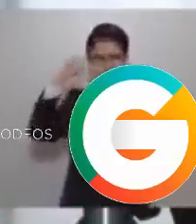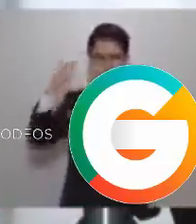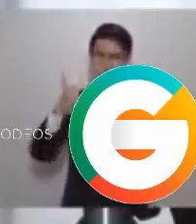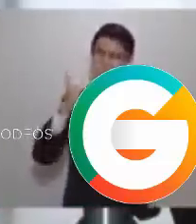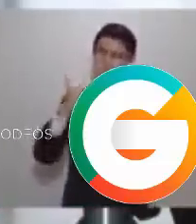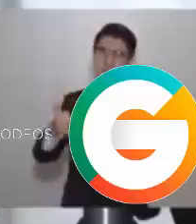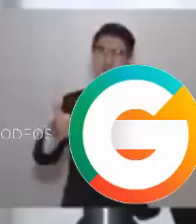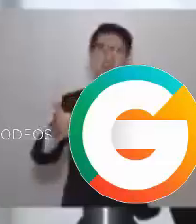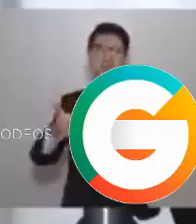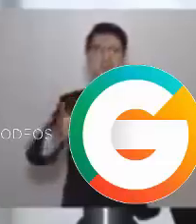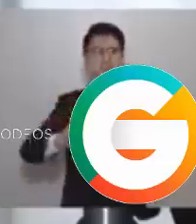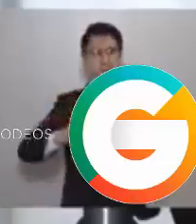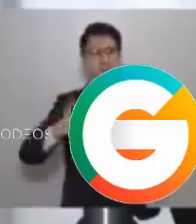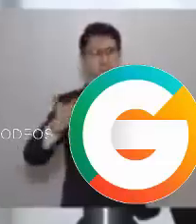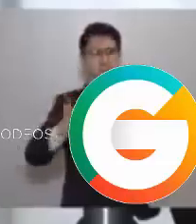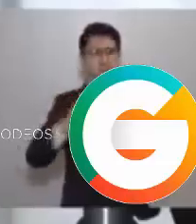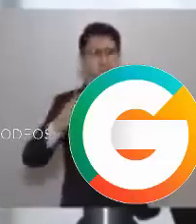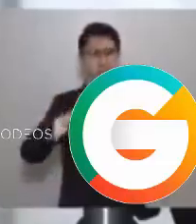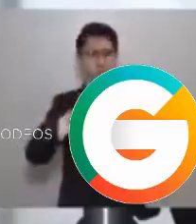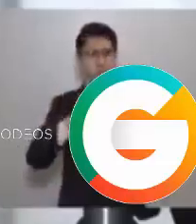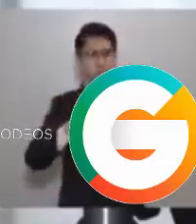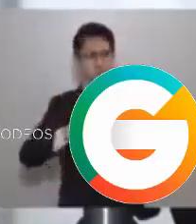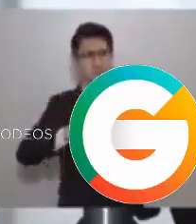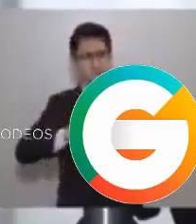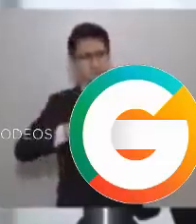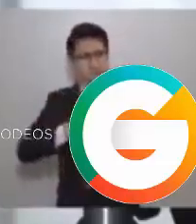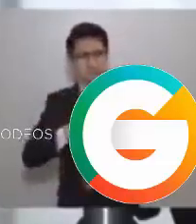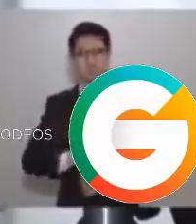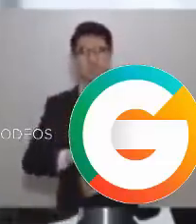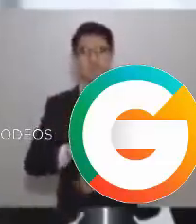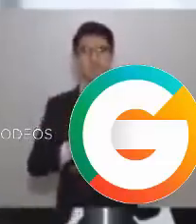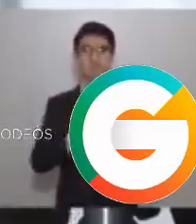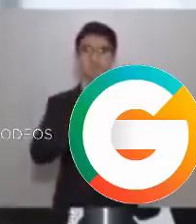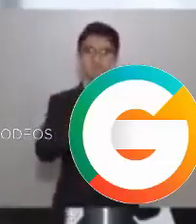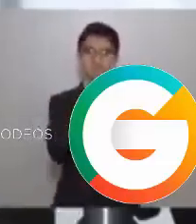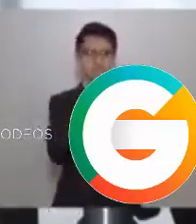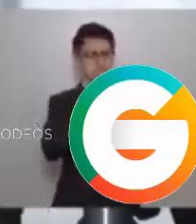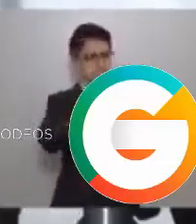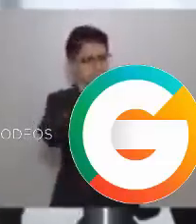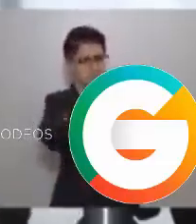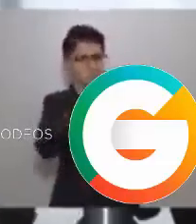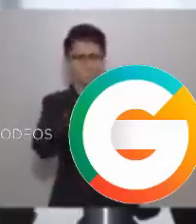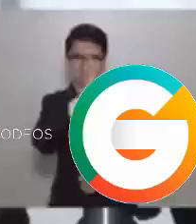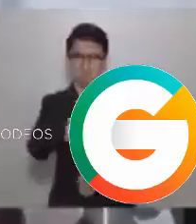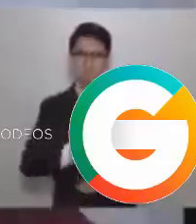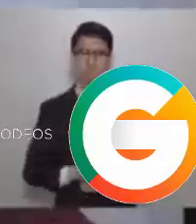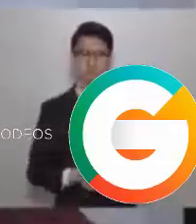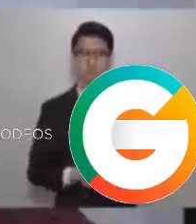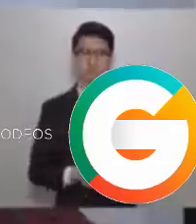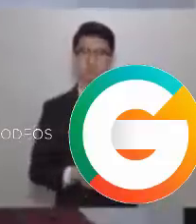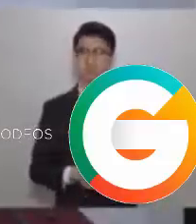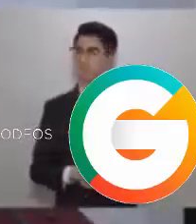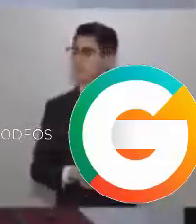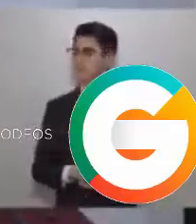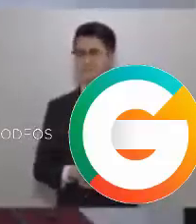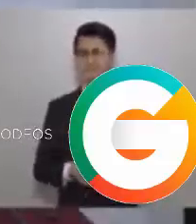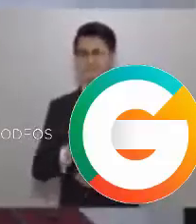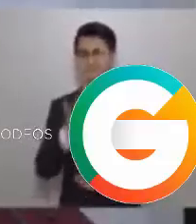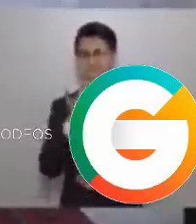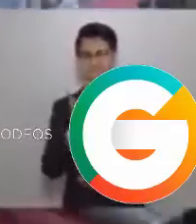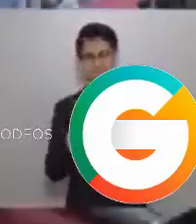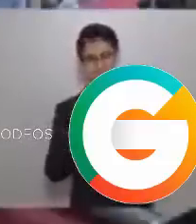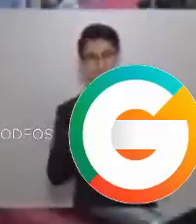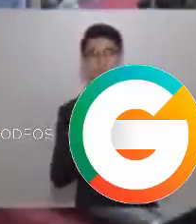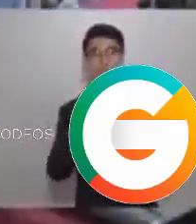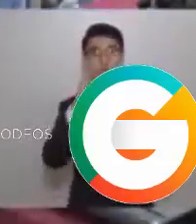su absoluto esclarecimiento y que se aplique la ley. El Marambro, adelante. Muy buenas tardes, yo tengo